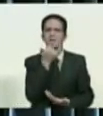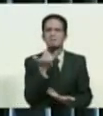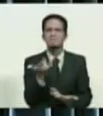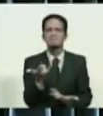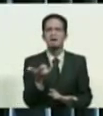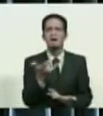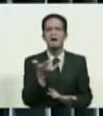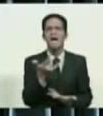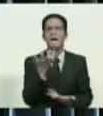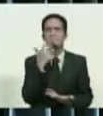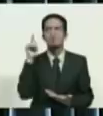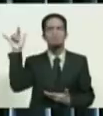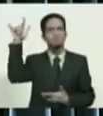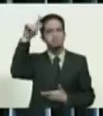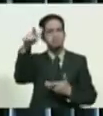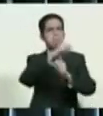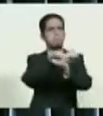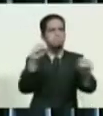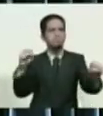hubieran logrado sus fines?